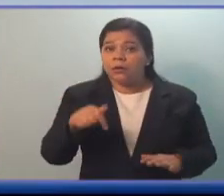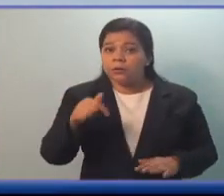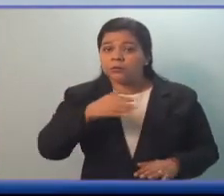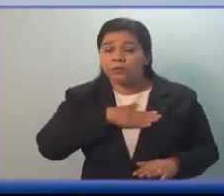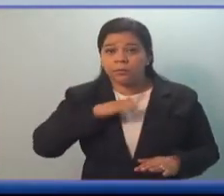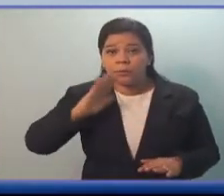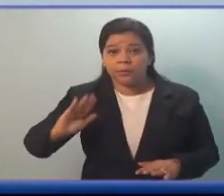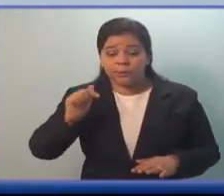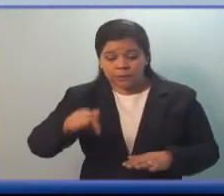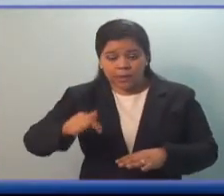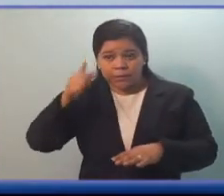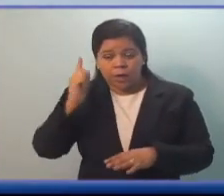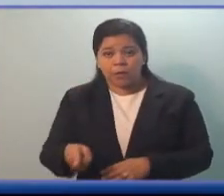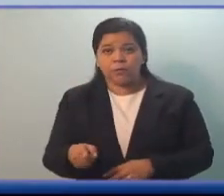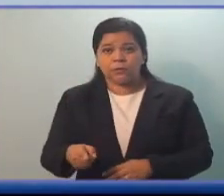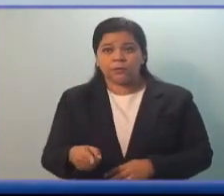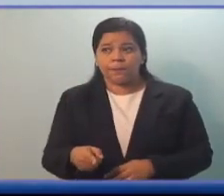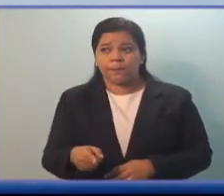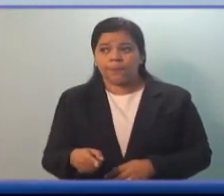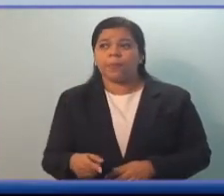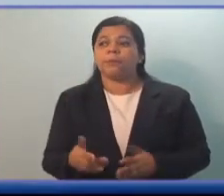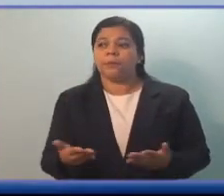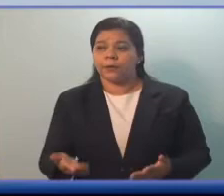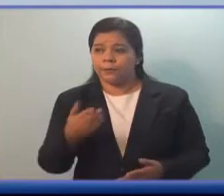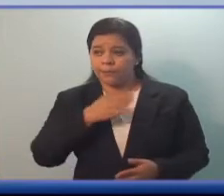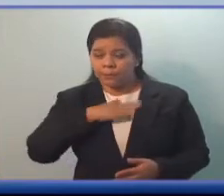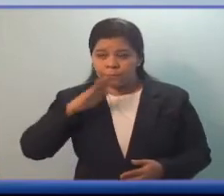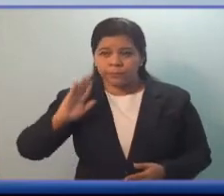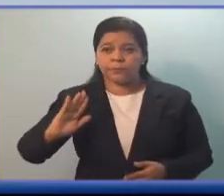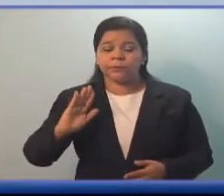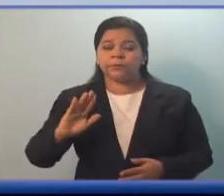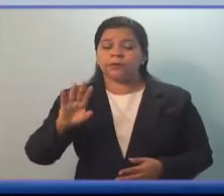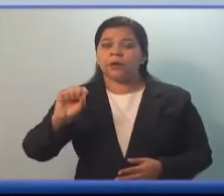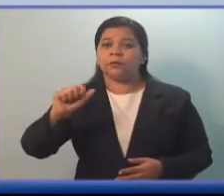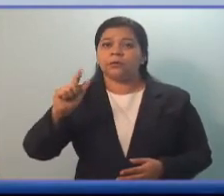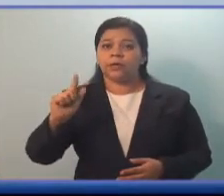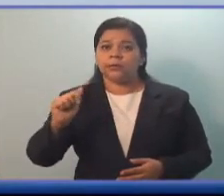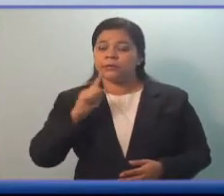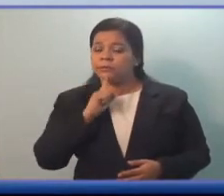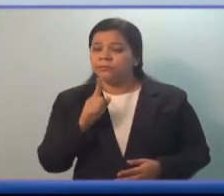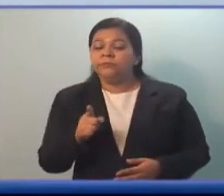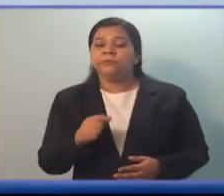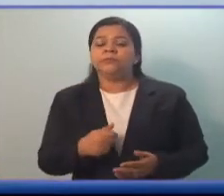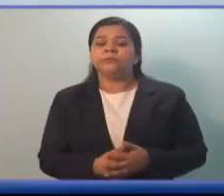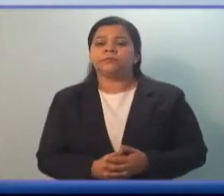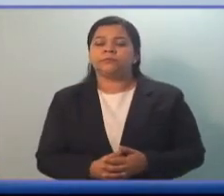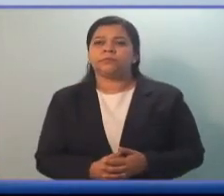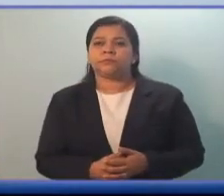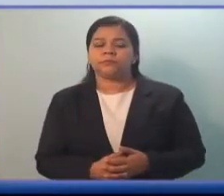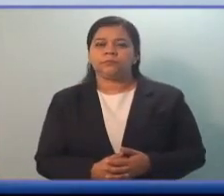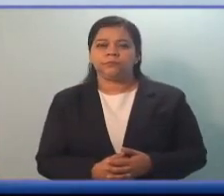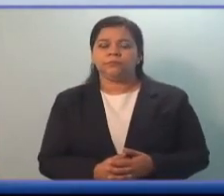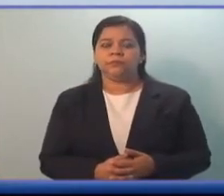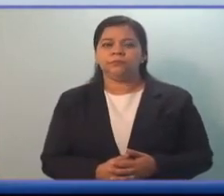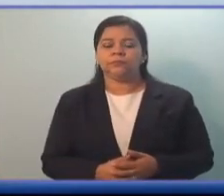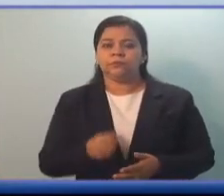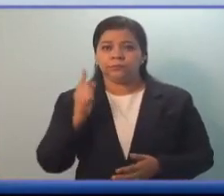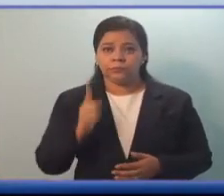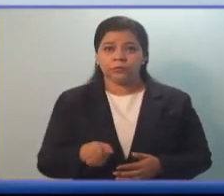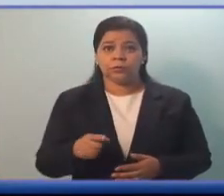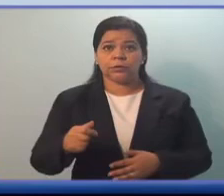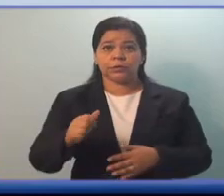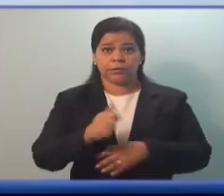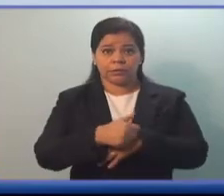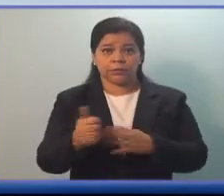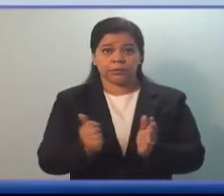de esta sentencia, para el cumplimiento, la Sala le está recomendando a la Asamblea